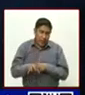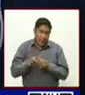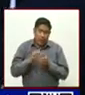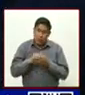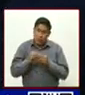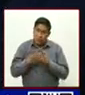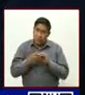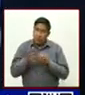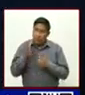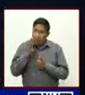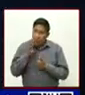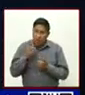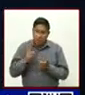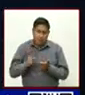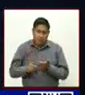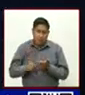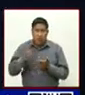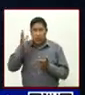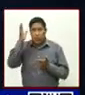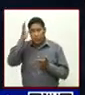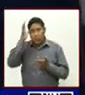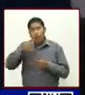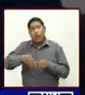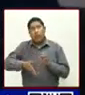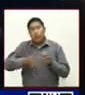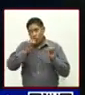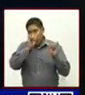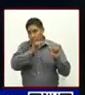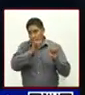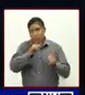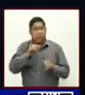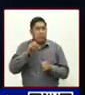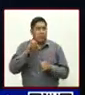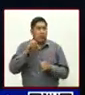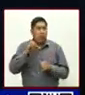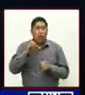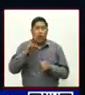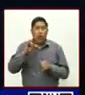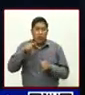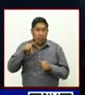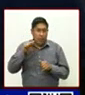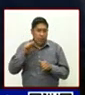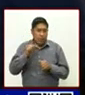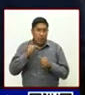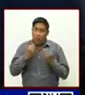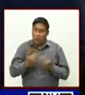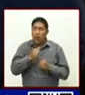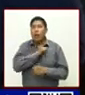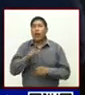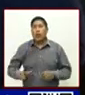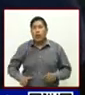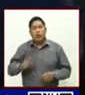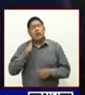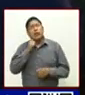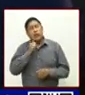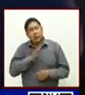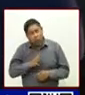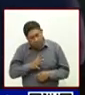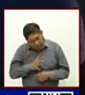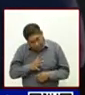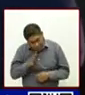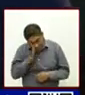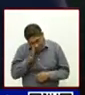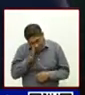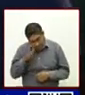sino también está el papá se quedó en Coripata, está el alcalde. Primero, doña Verónica, nuestro más sentido